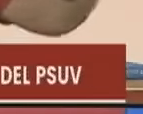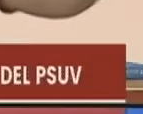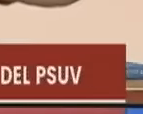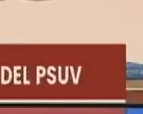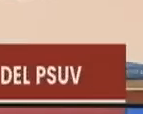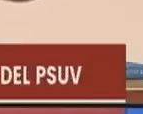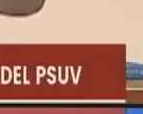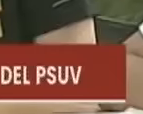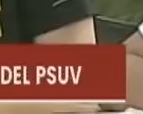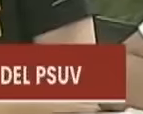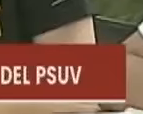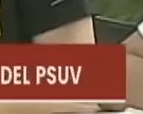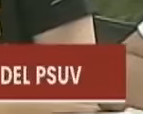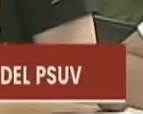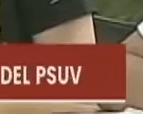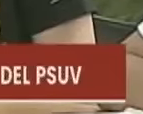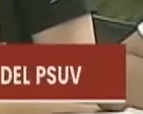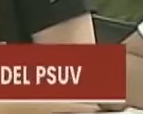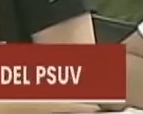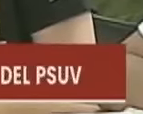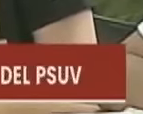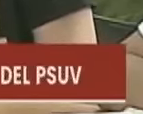trabajamos por debajo.